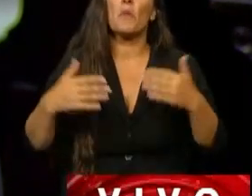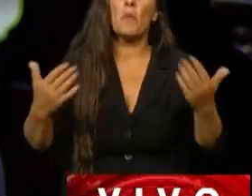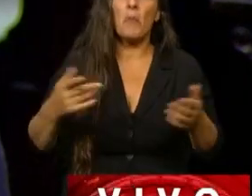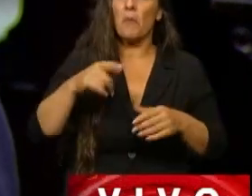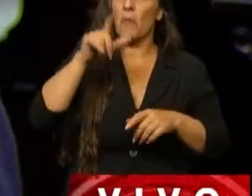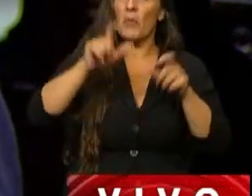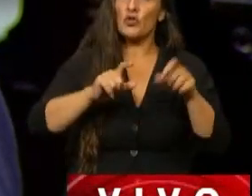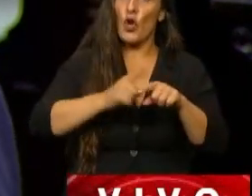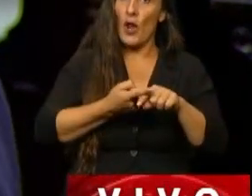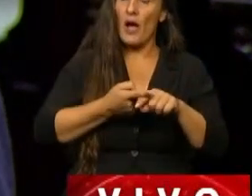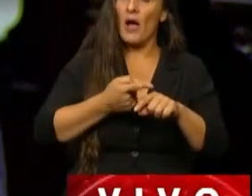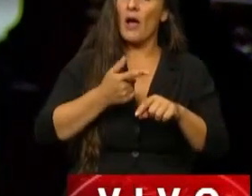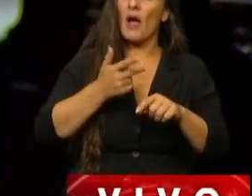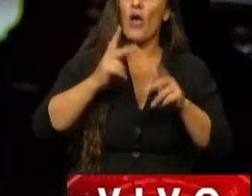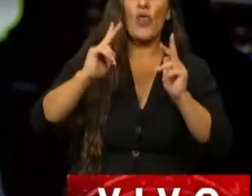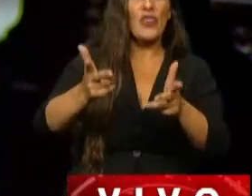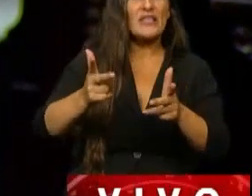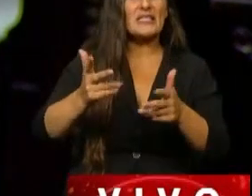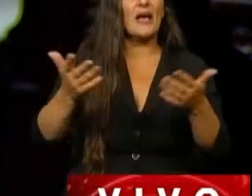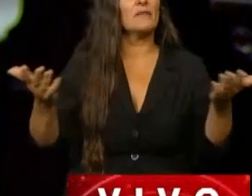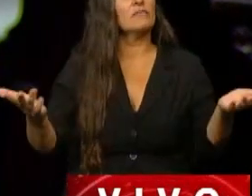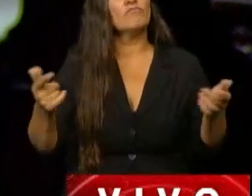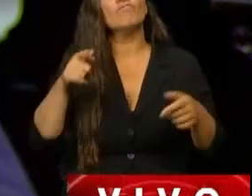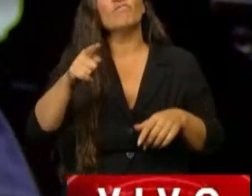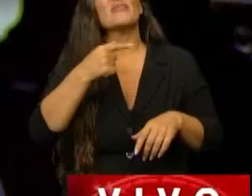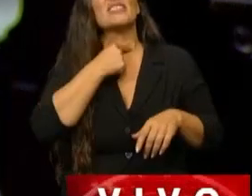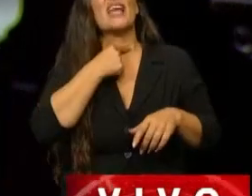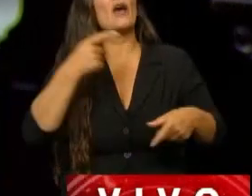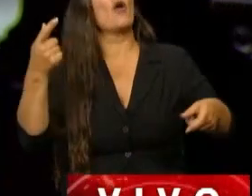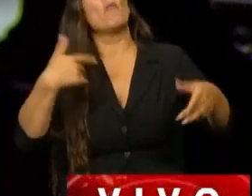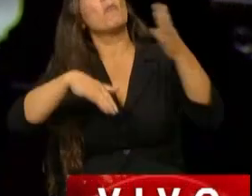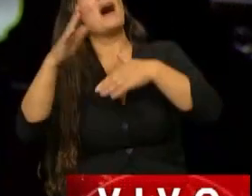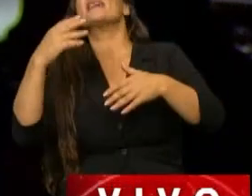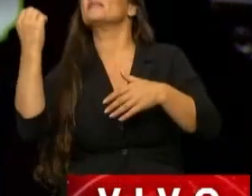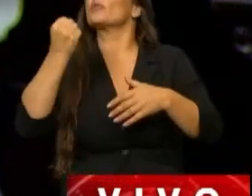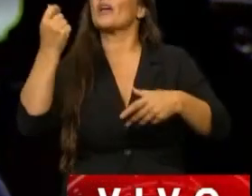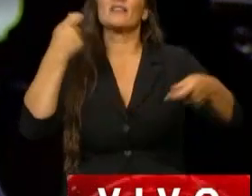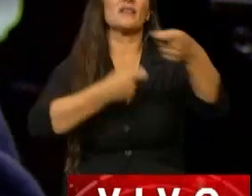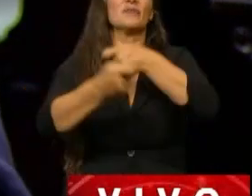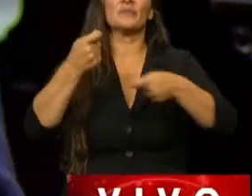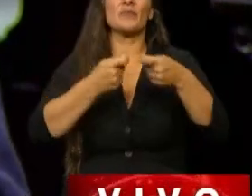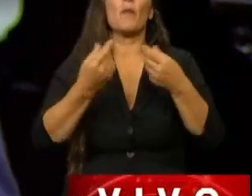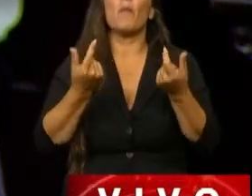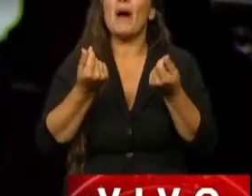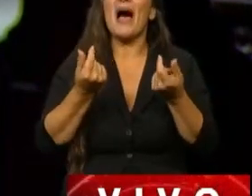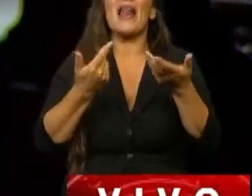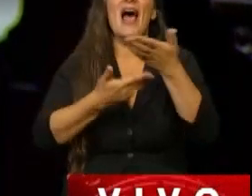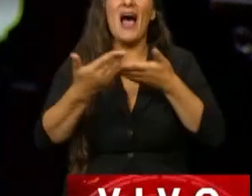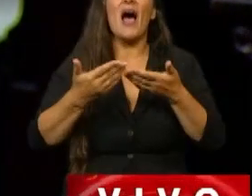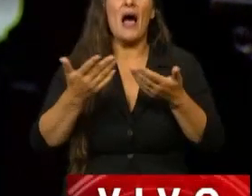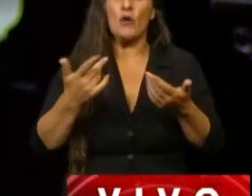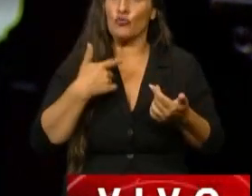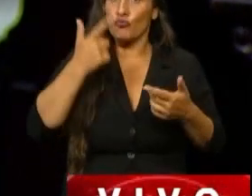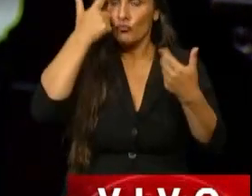mismos funcionarios dicen que quieren constituir un mercado de capitales, cosa con la que estoy perfectamente de acuerdo, fortalecer, constituir. ¿Cómo se